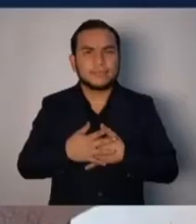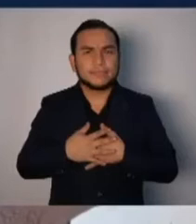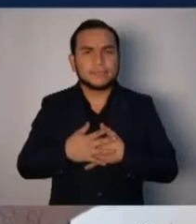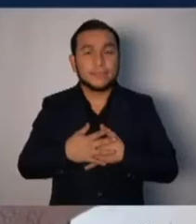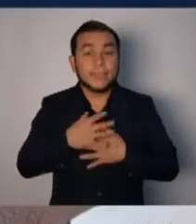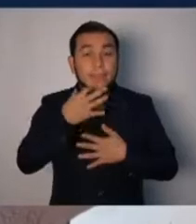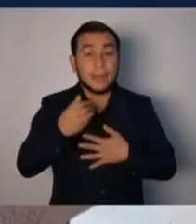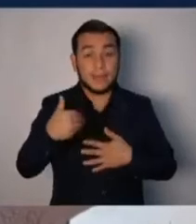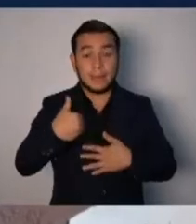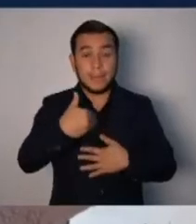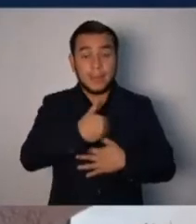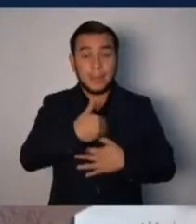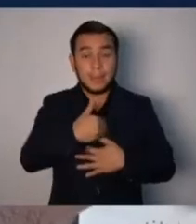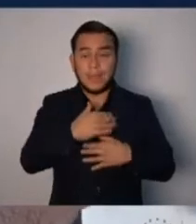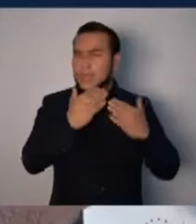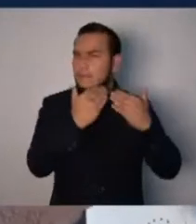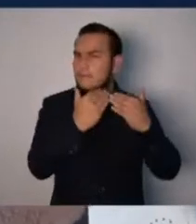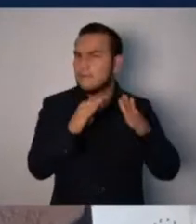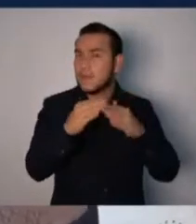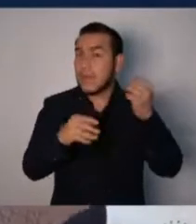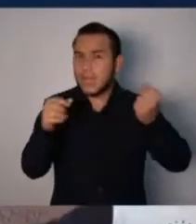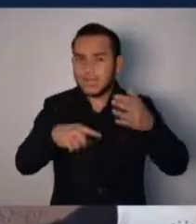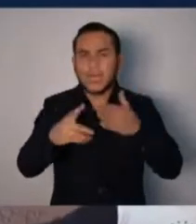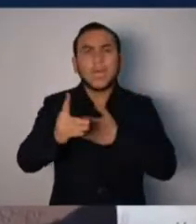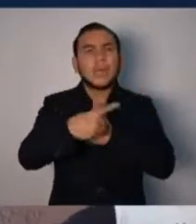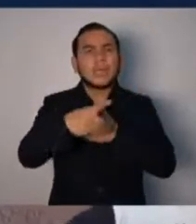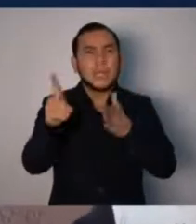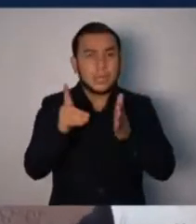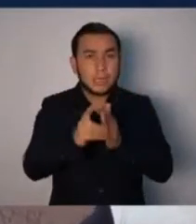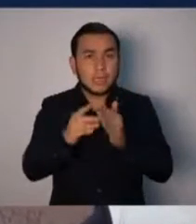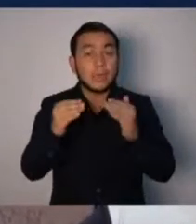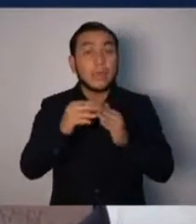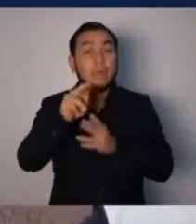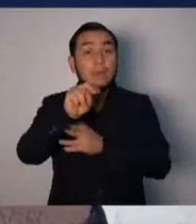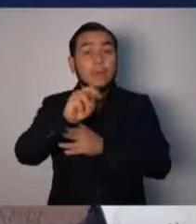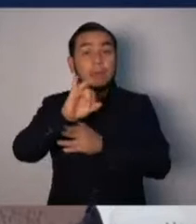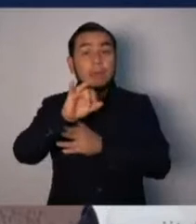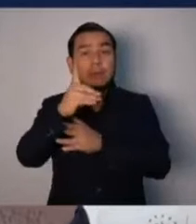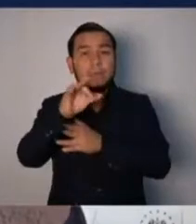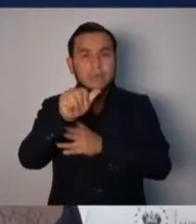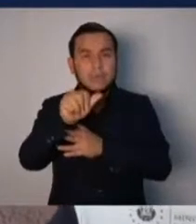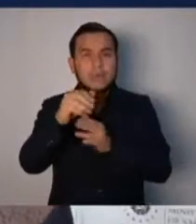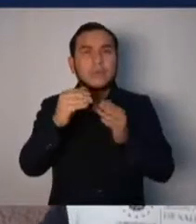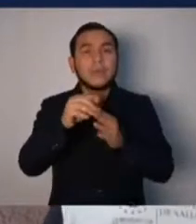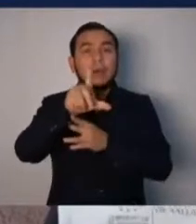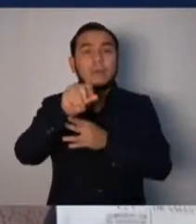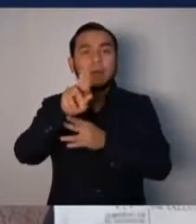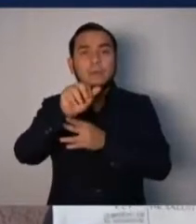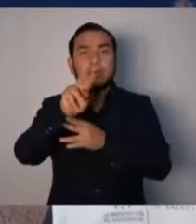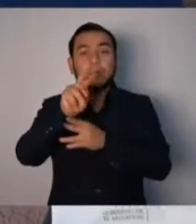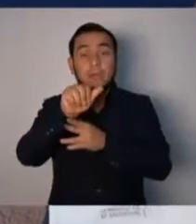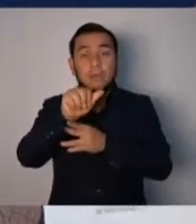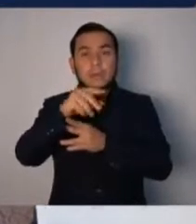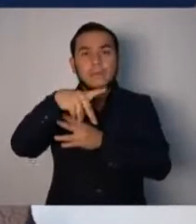del ministro de tal ministro tal de agriculture diputados de media lorena peña etcétera etcétera los